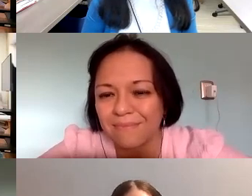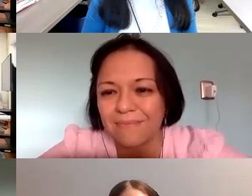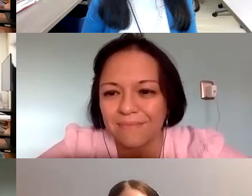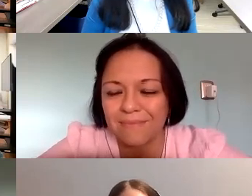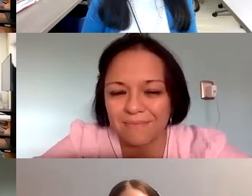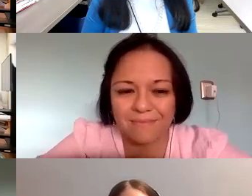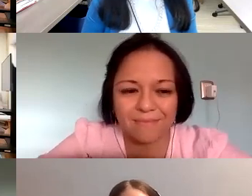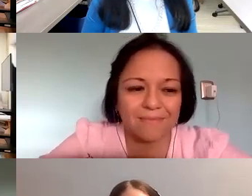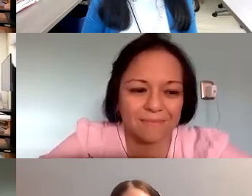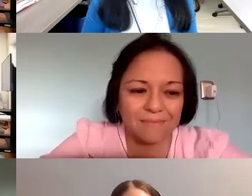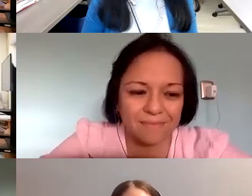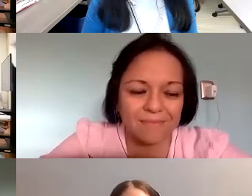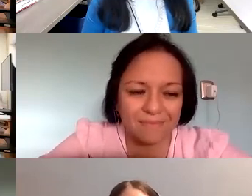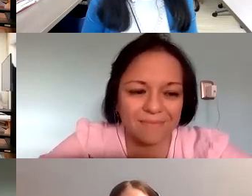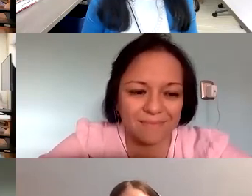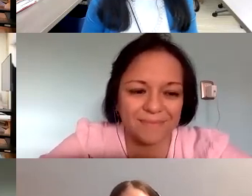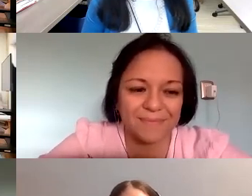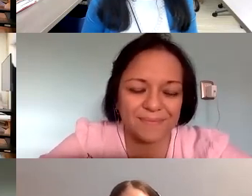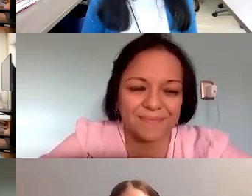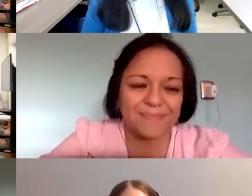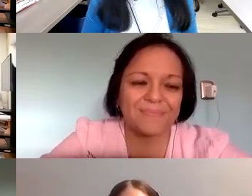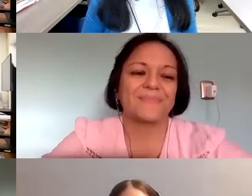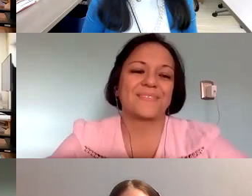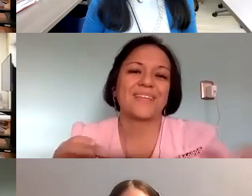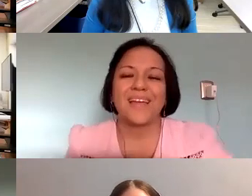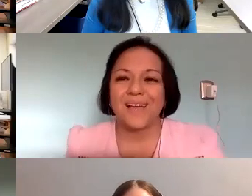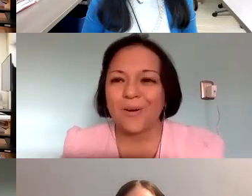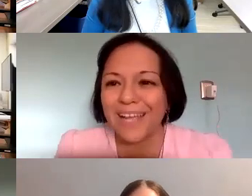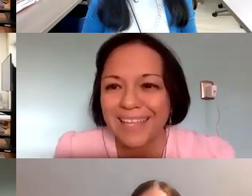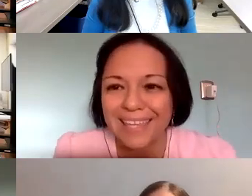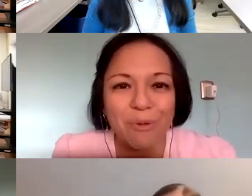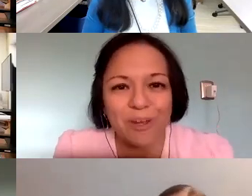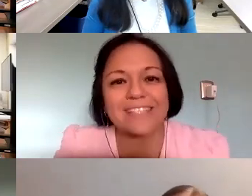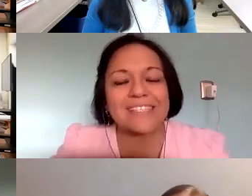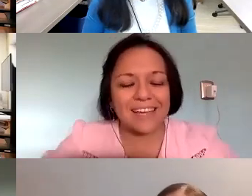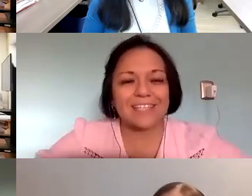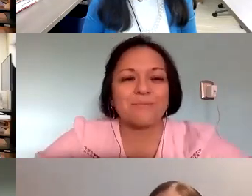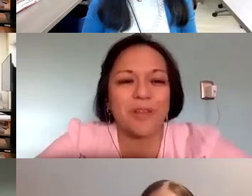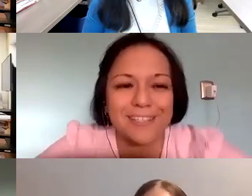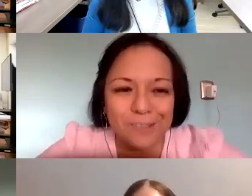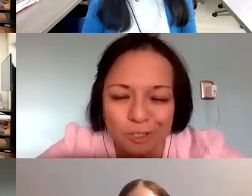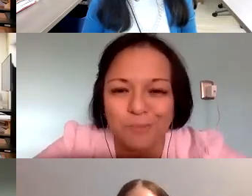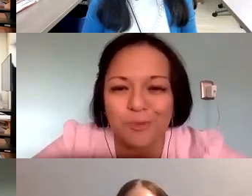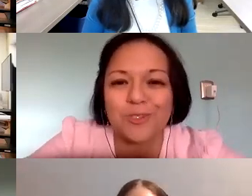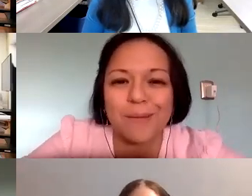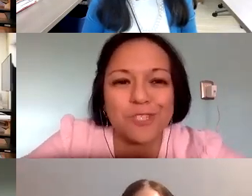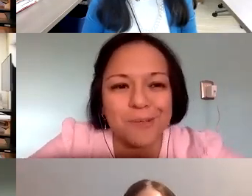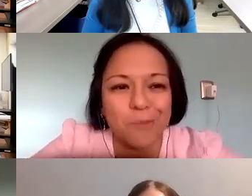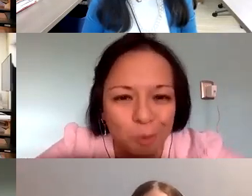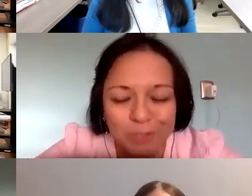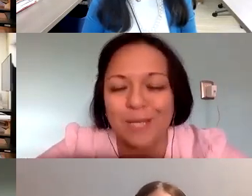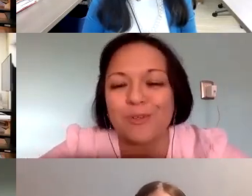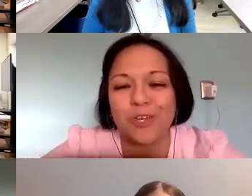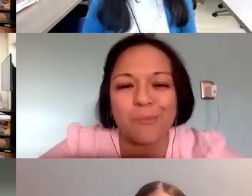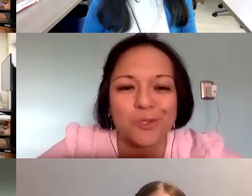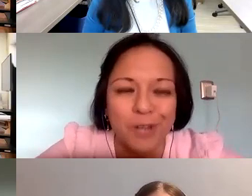con la presentación de la convocatoria. Muchas gracias. Hola, ¿qué tal? Muy buenas tardes, muy buenas noches. Pues nos da muchísimo